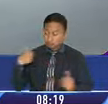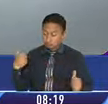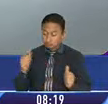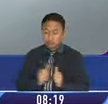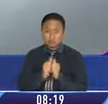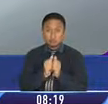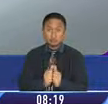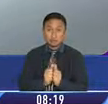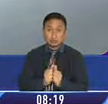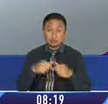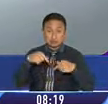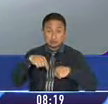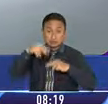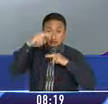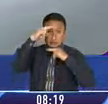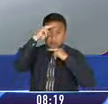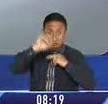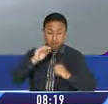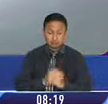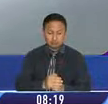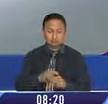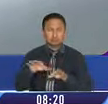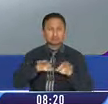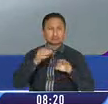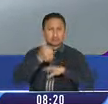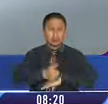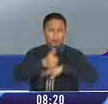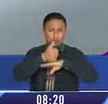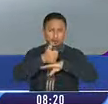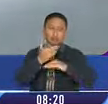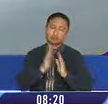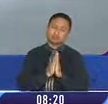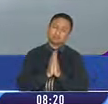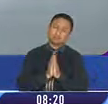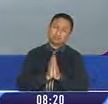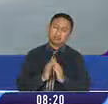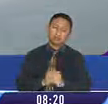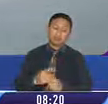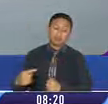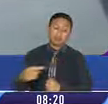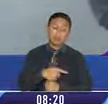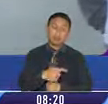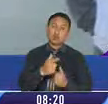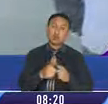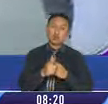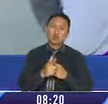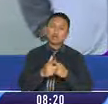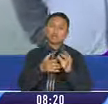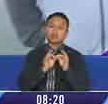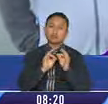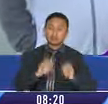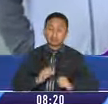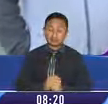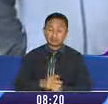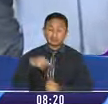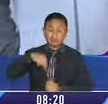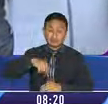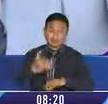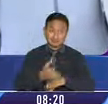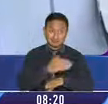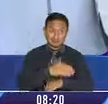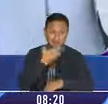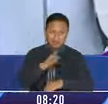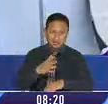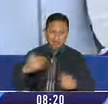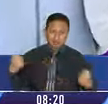nosotros en esta salida en vivo para indicarles a las autoridades y sobre todo solicitarles el mantenimiento urgente. Han pasado algunos accidentes. Es una vía de